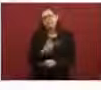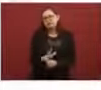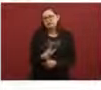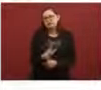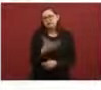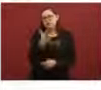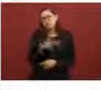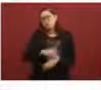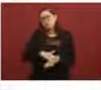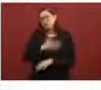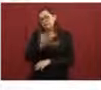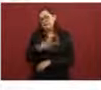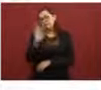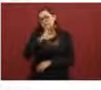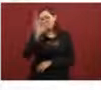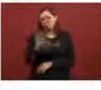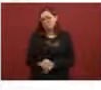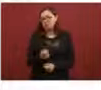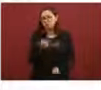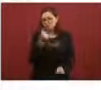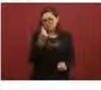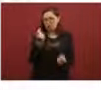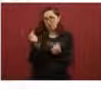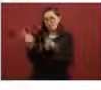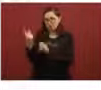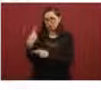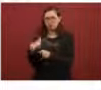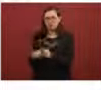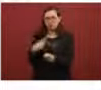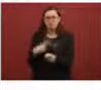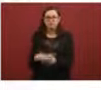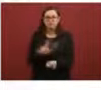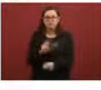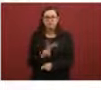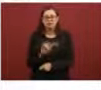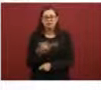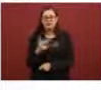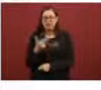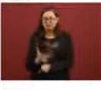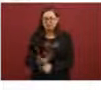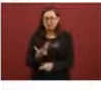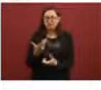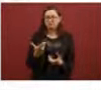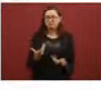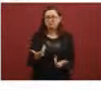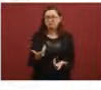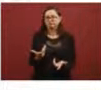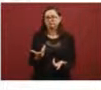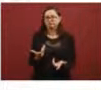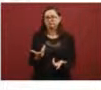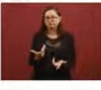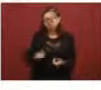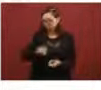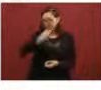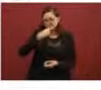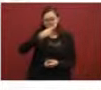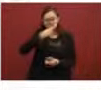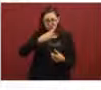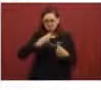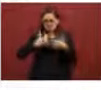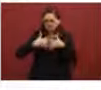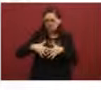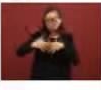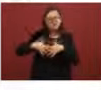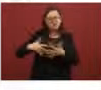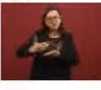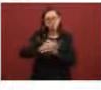más del 10% de los pacientes con esta enfermedad viral está siendo una alarma importante que